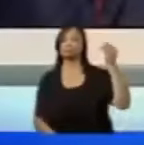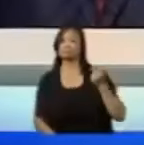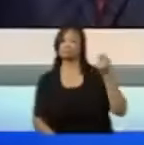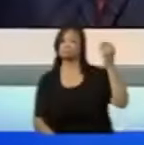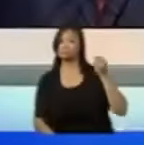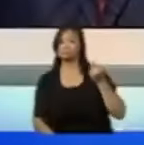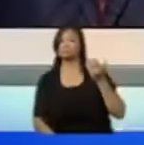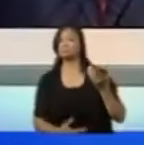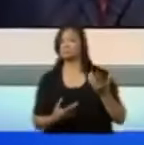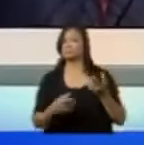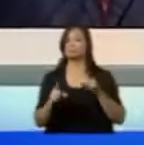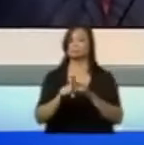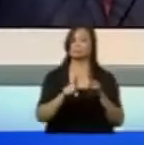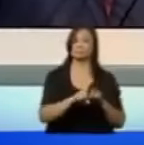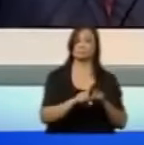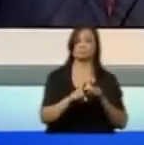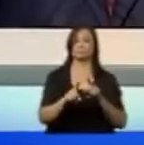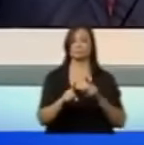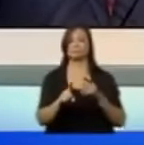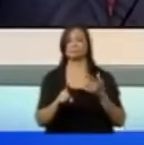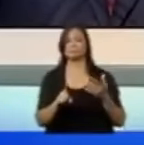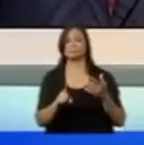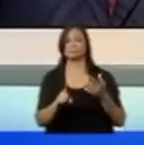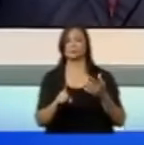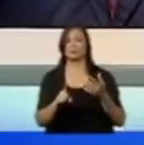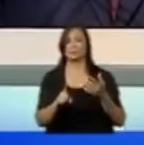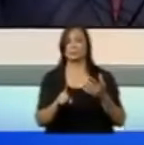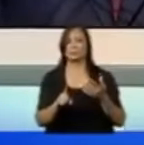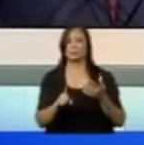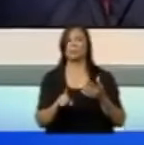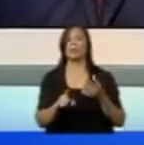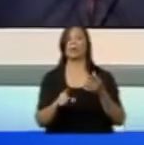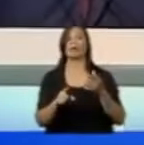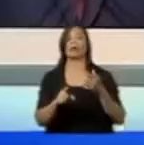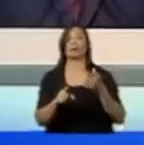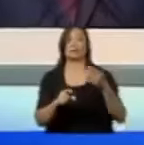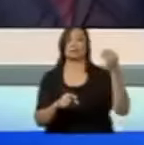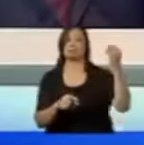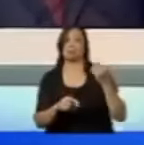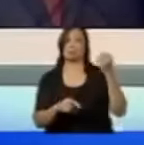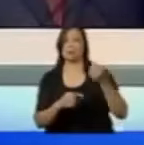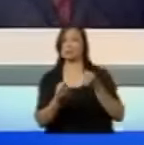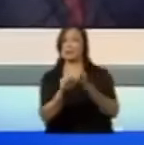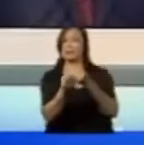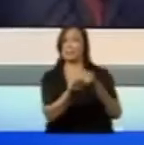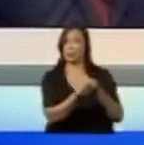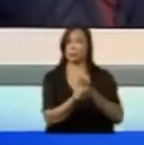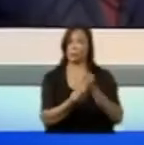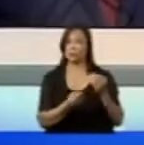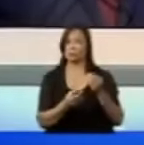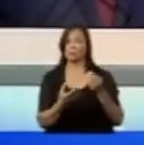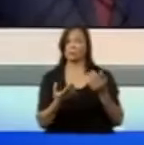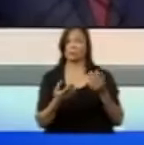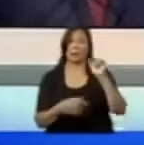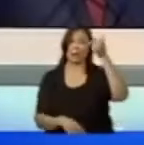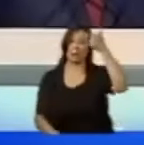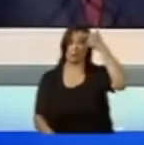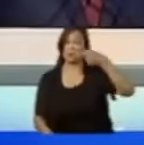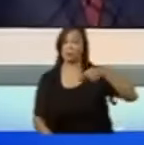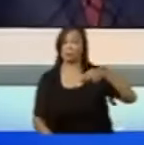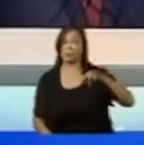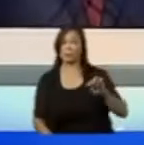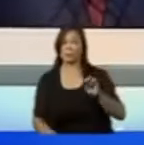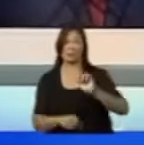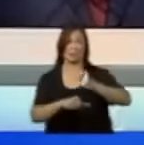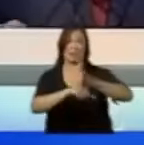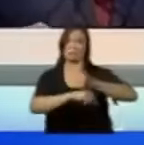pensiones, no podemos dejar de llamar la atención el Festival de Pensiones Solidarias que este gobierno